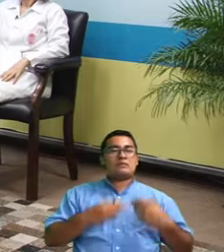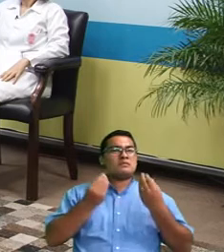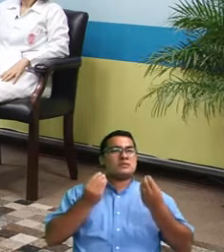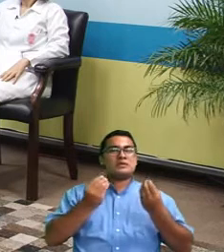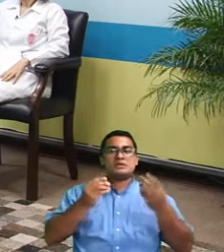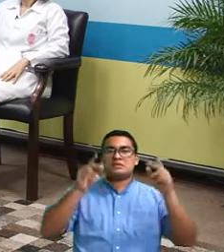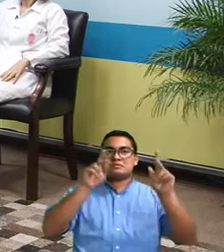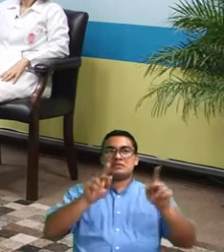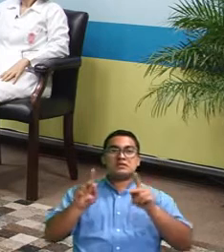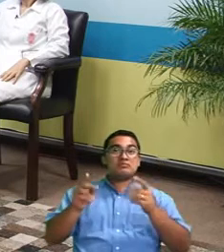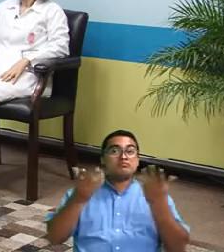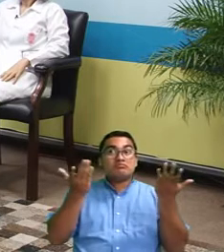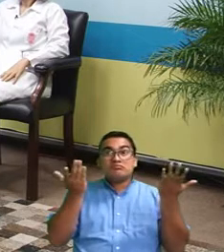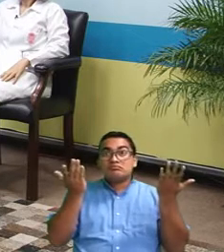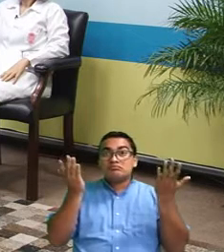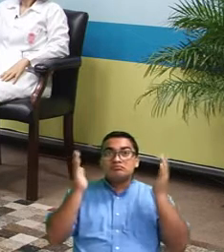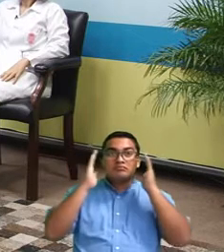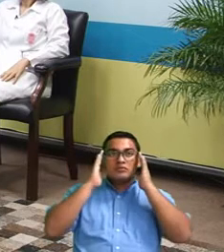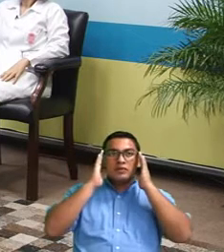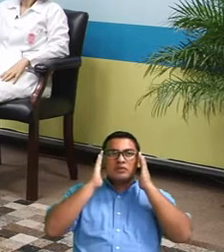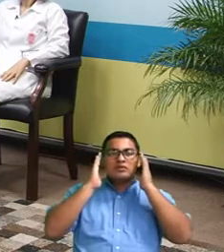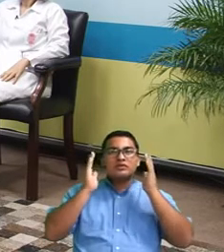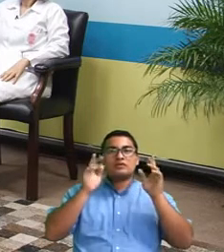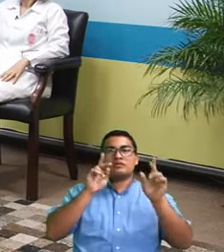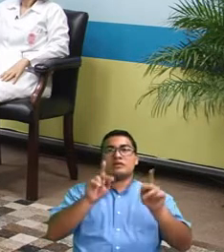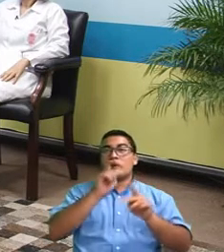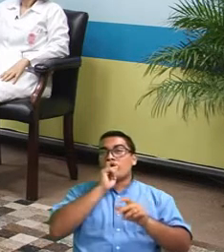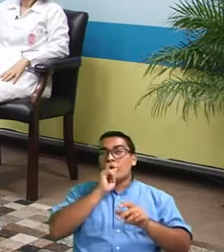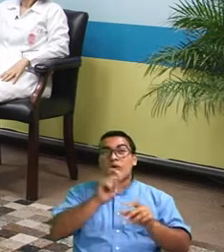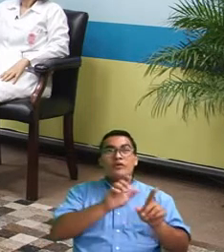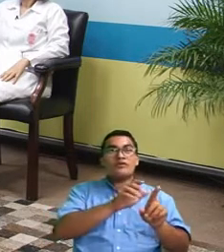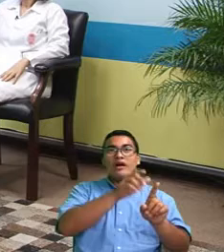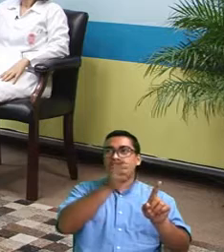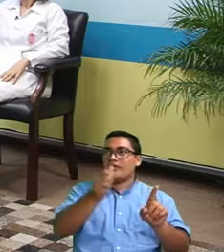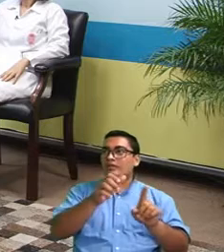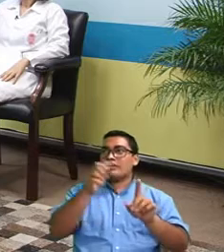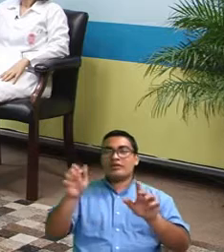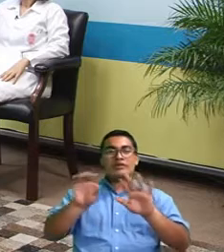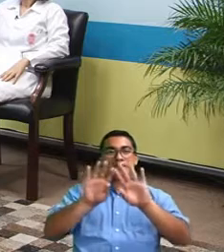personas están asustadas porque están de infieles, andan de picaflor.